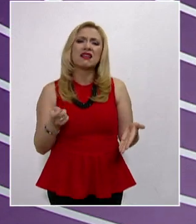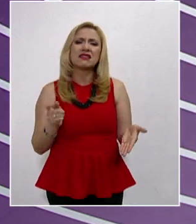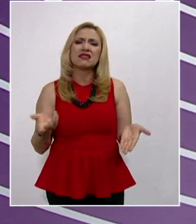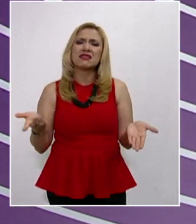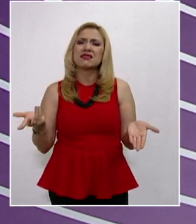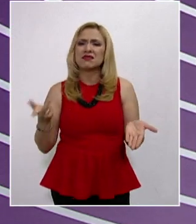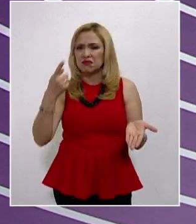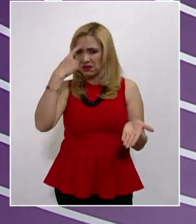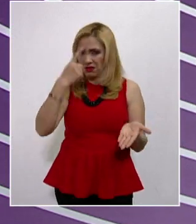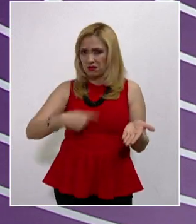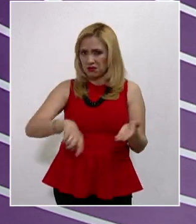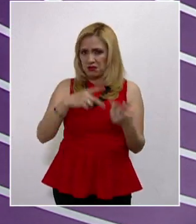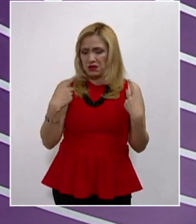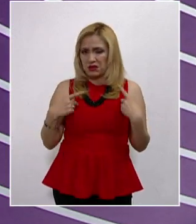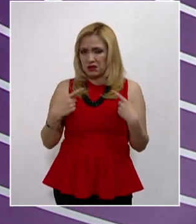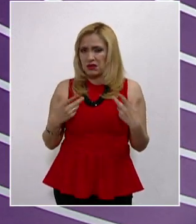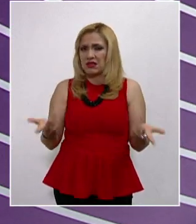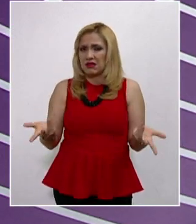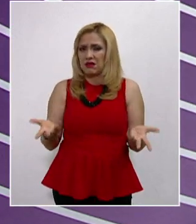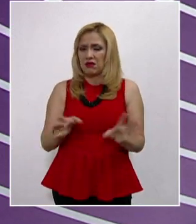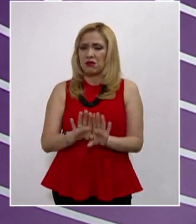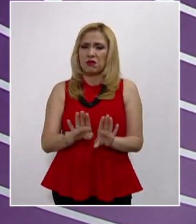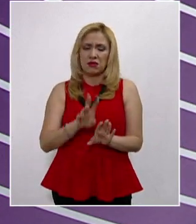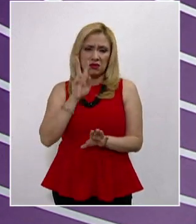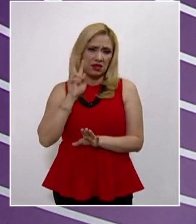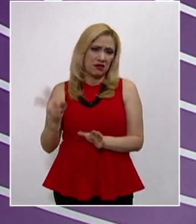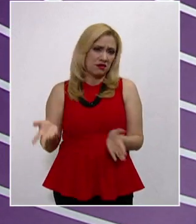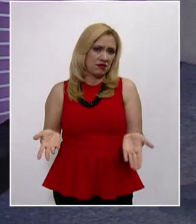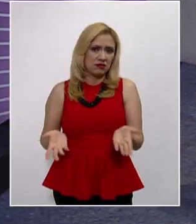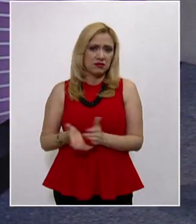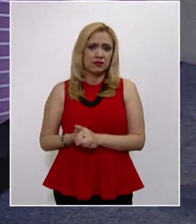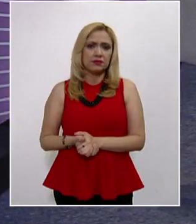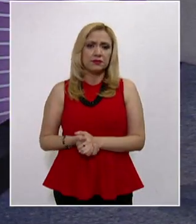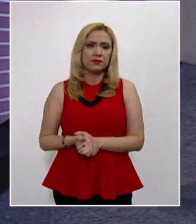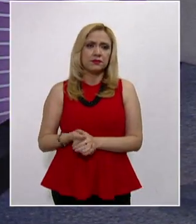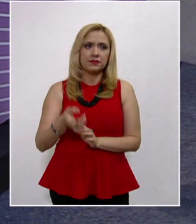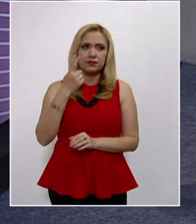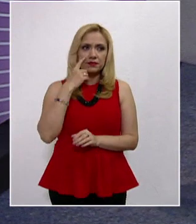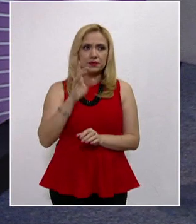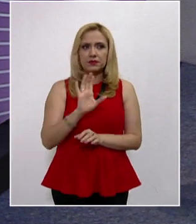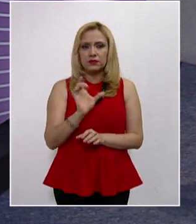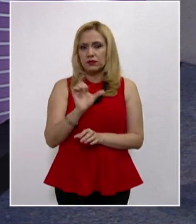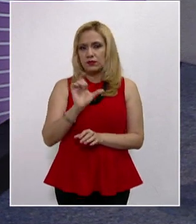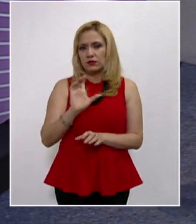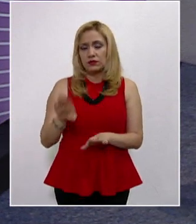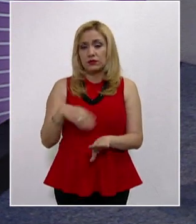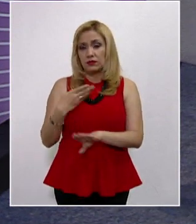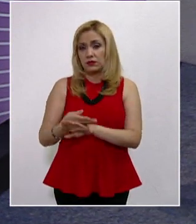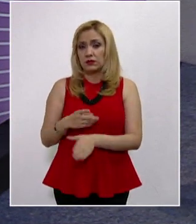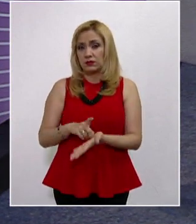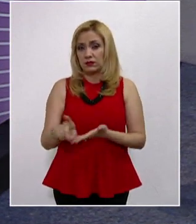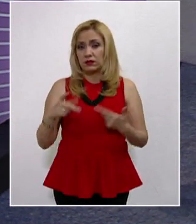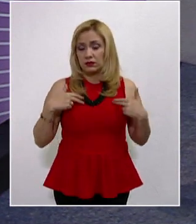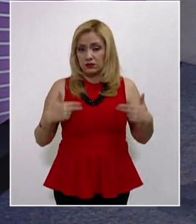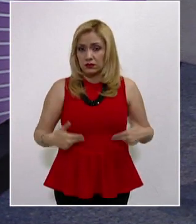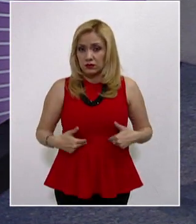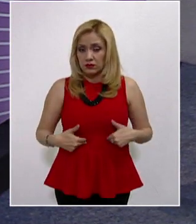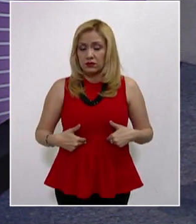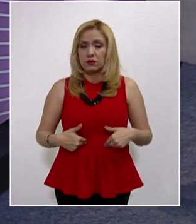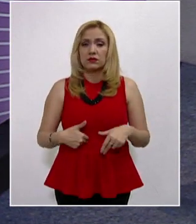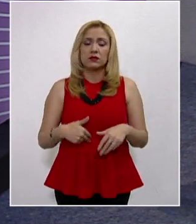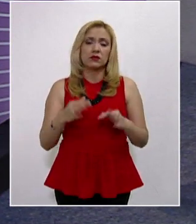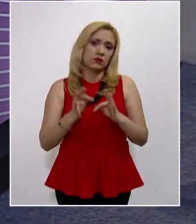tiene para la ciudadanía en general? Bueno, en particular en los casos de violaciones de derechos humanos es